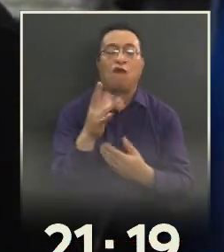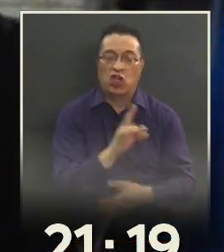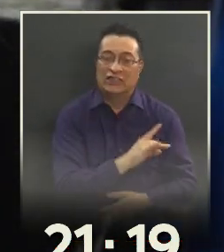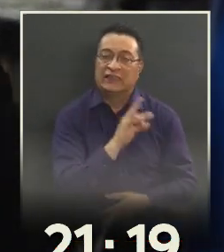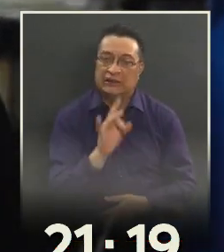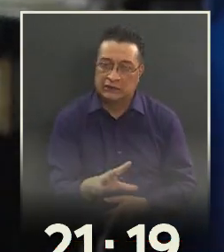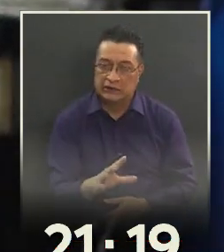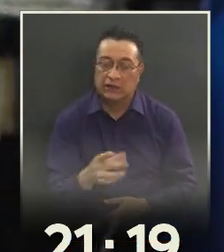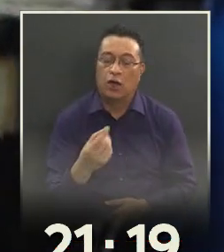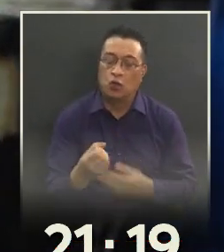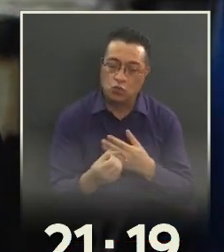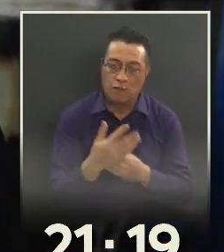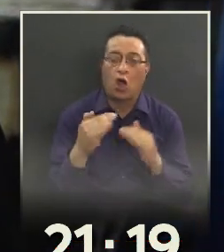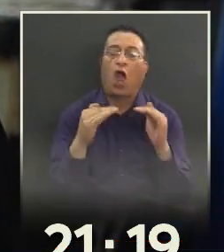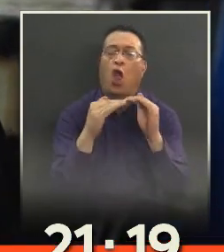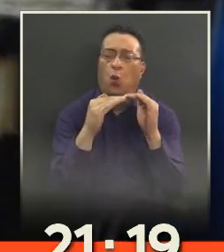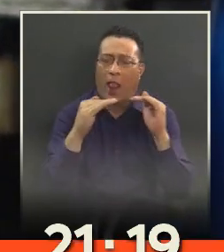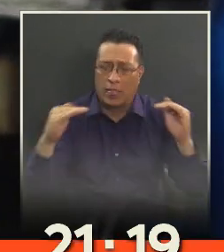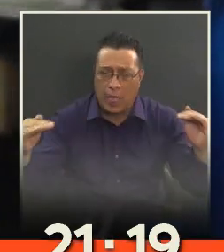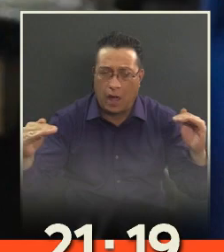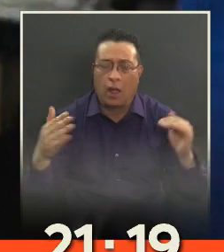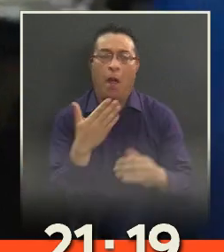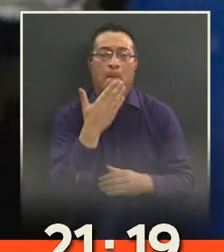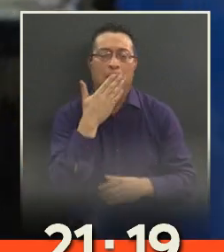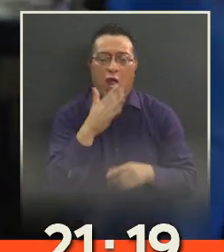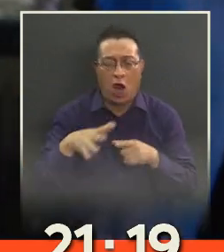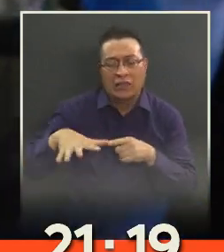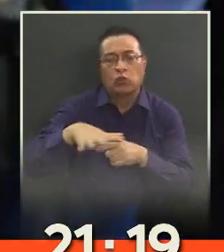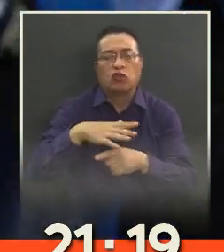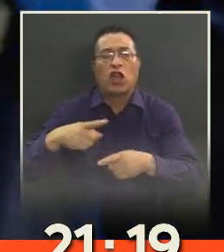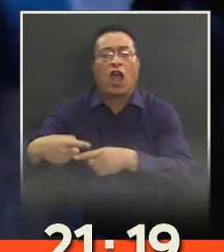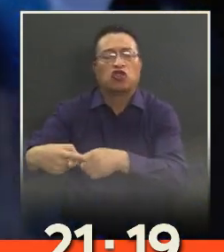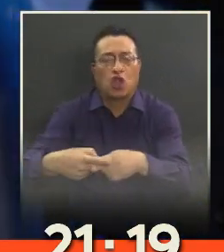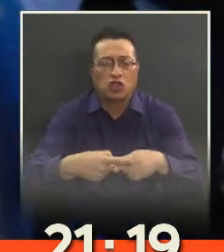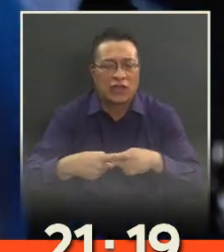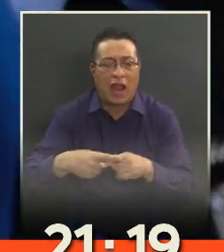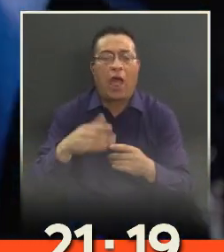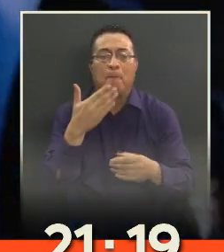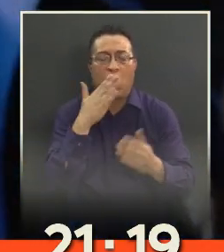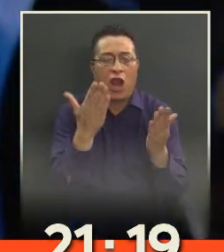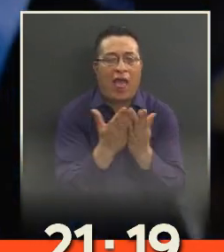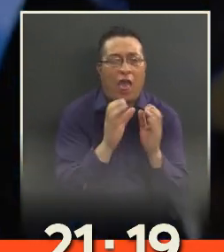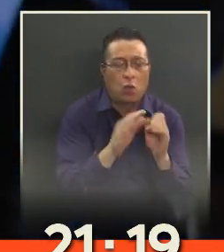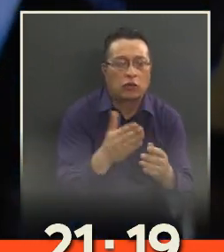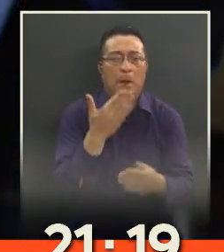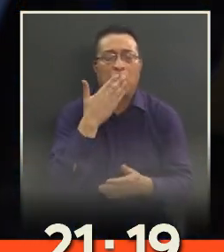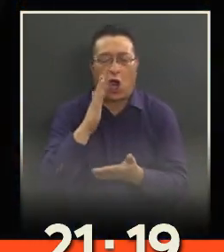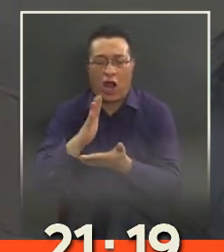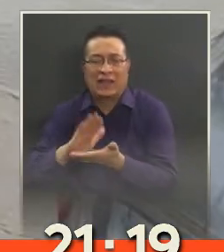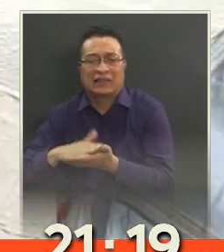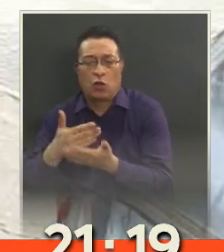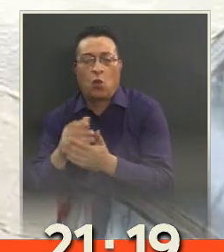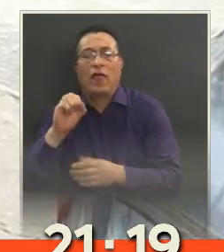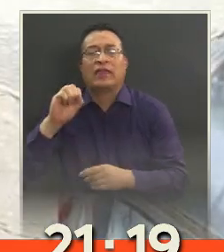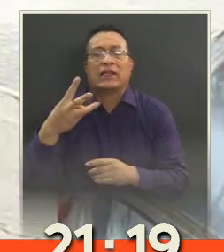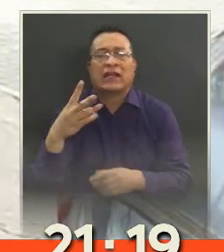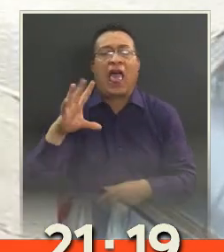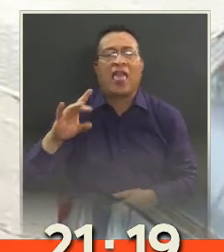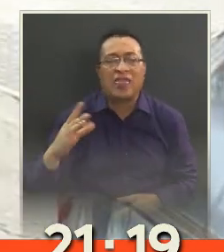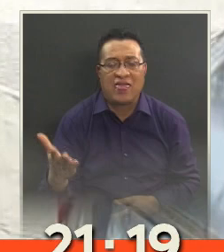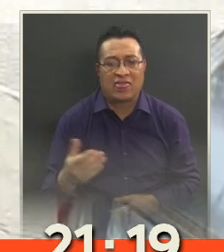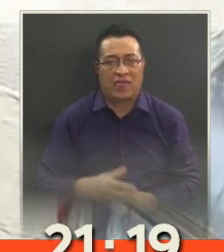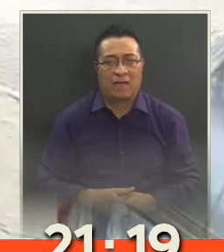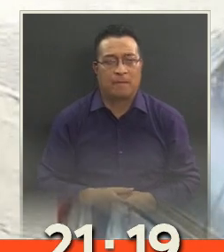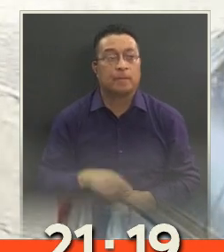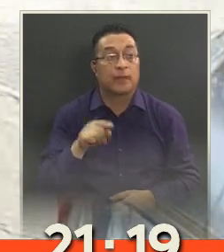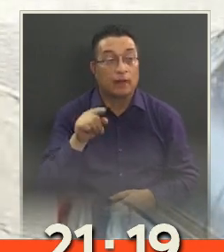sea con igualdad, con mejores condiciones sociales, con mejor educación, con mejor salud para la tercera edad. A eso de las 4